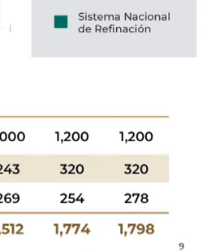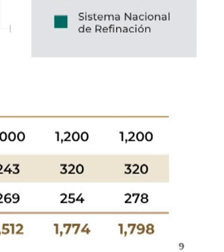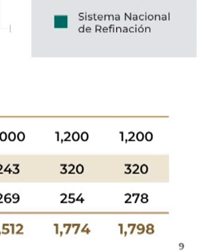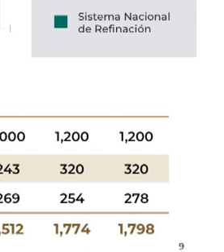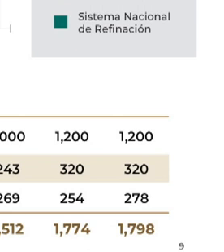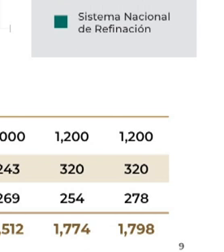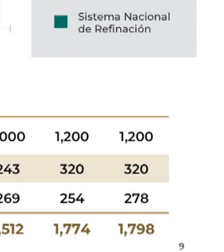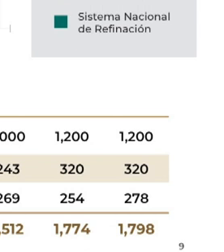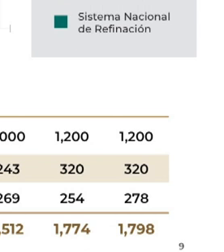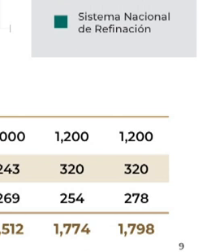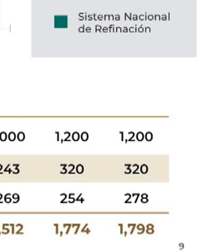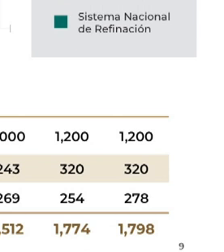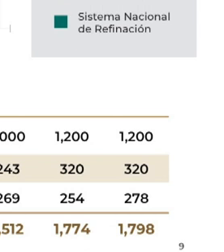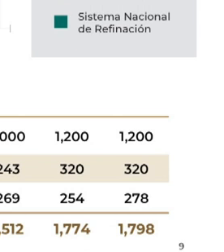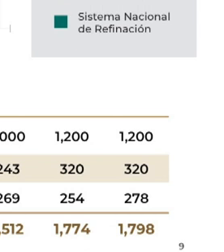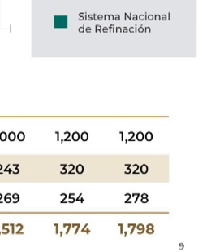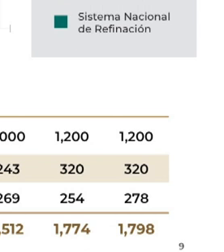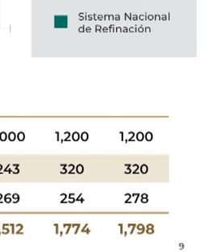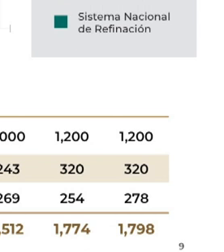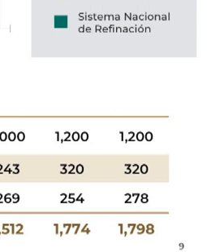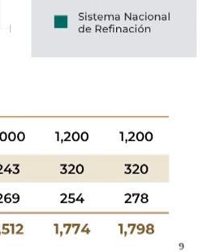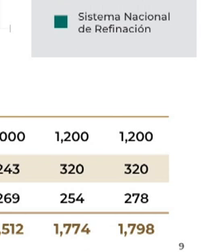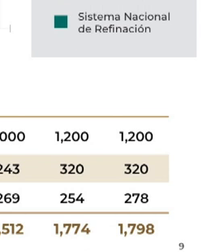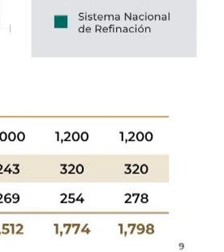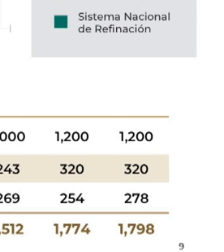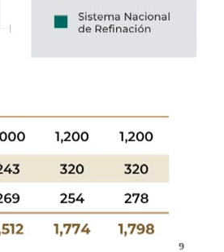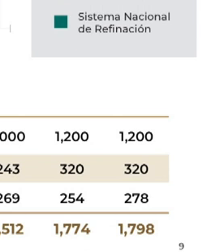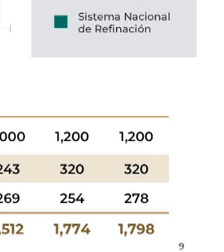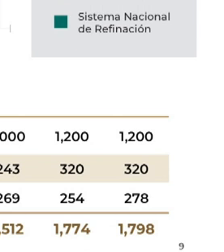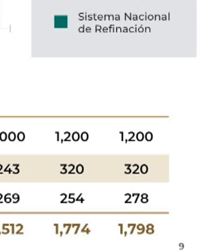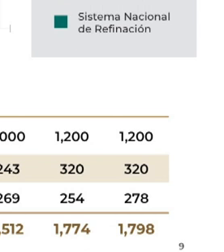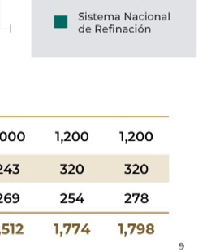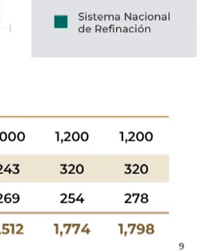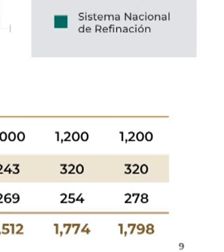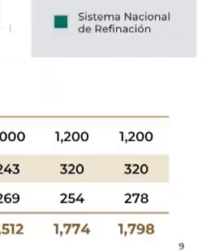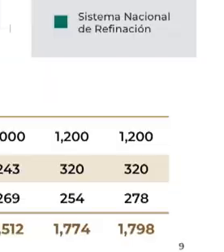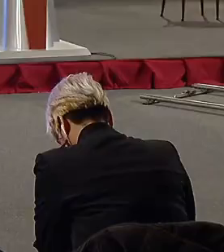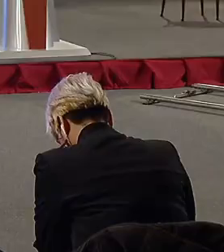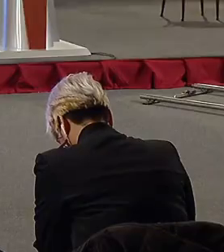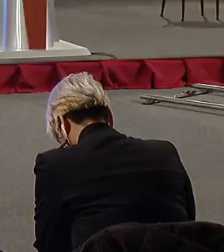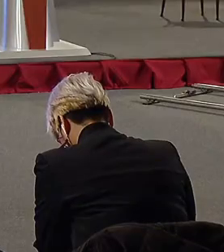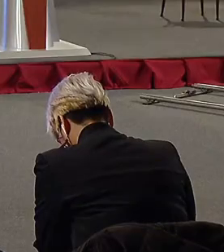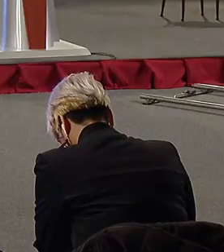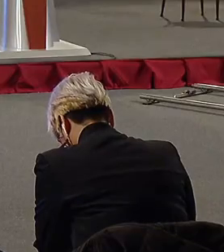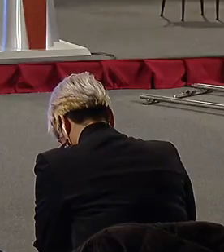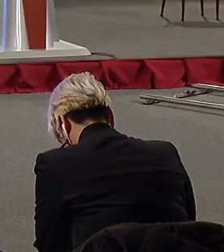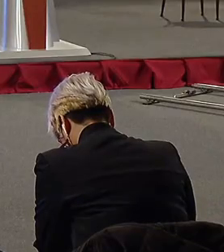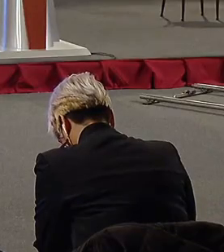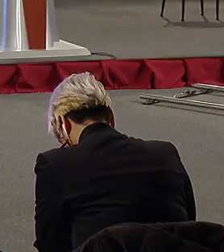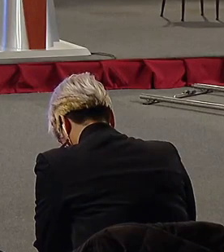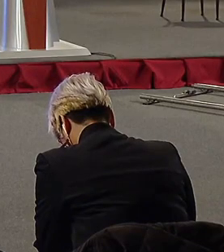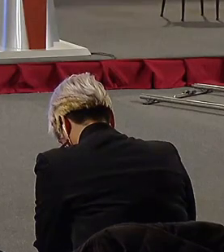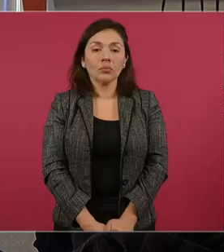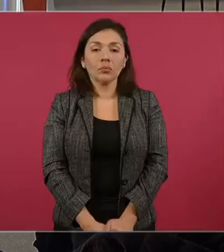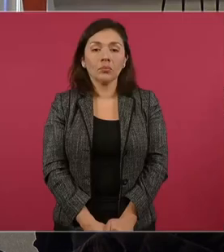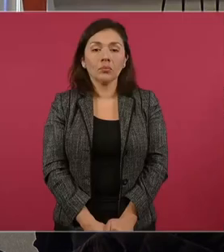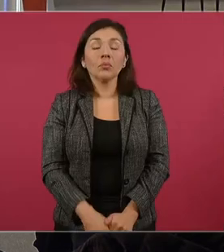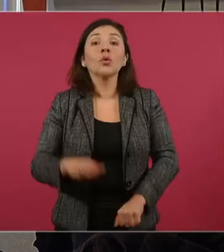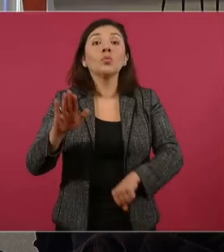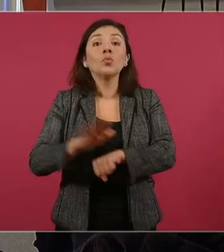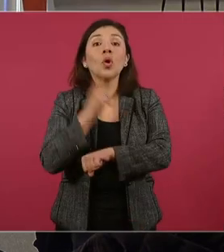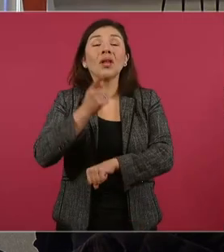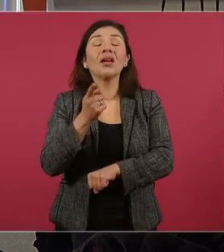obedece a que la coquizadora de Tula no va a estar al 100% trabajando este año,